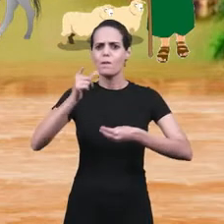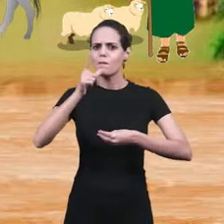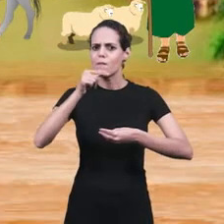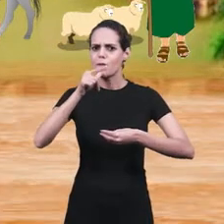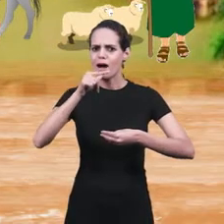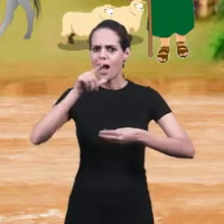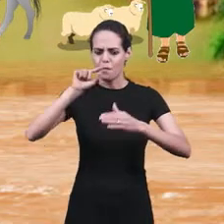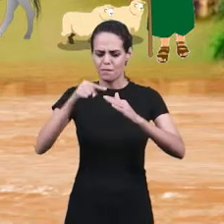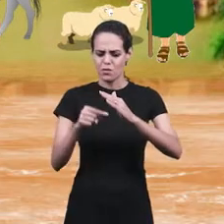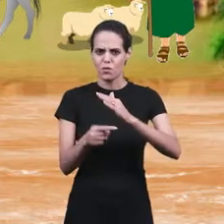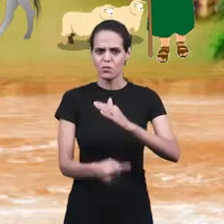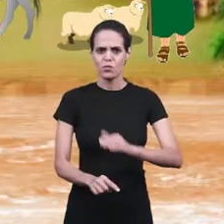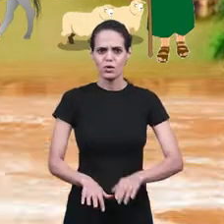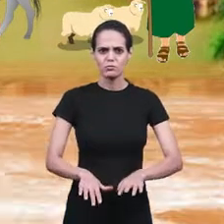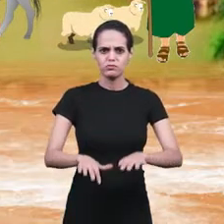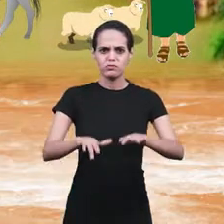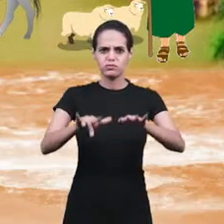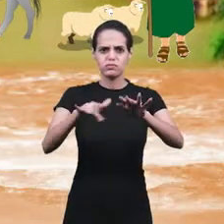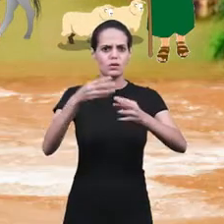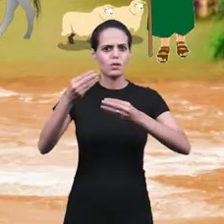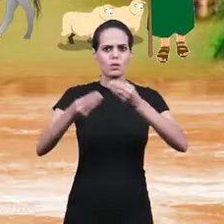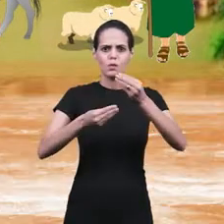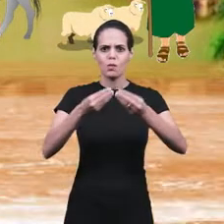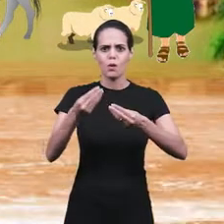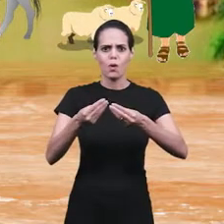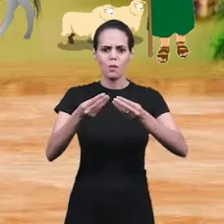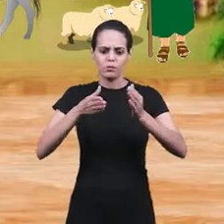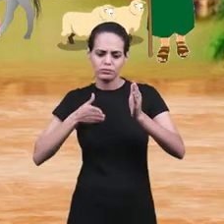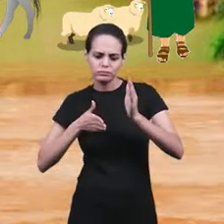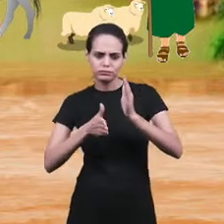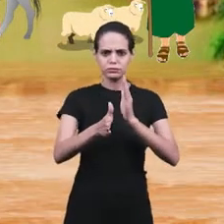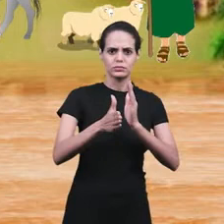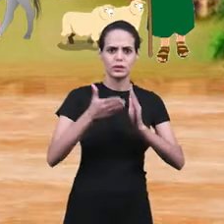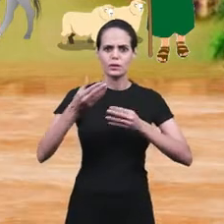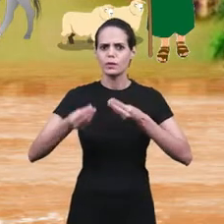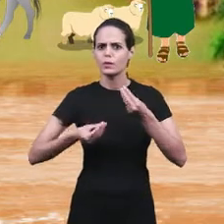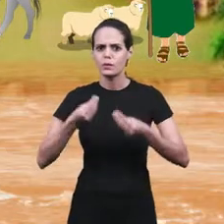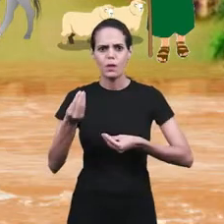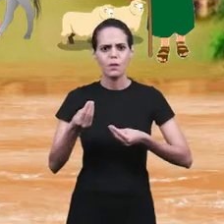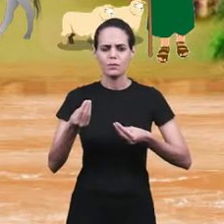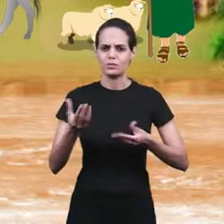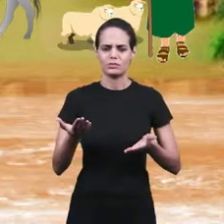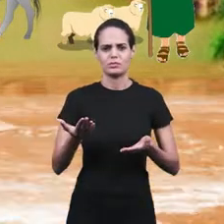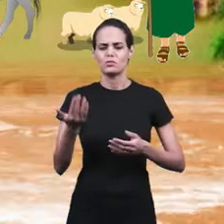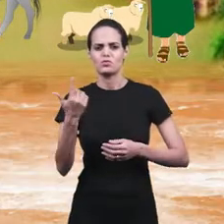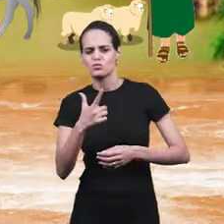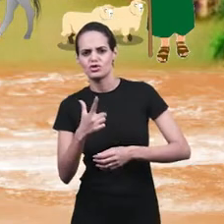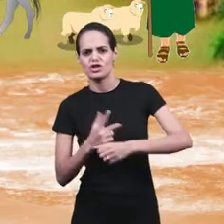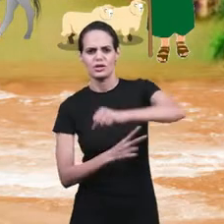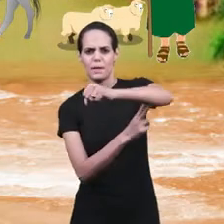profundas, la corriente era muy fuerte, no había puente, no había barco,